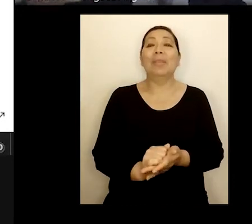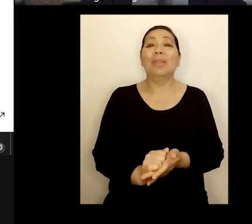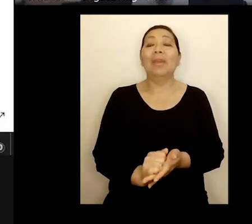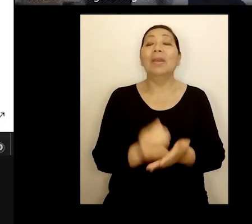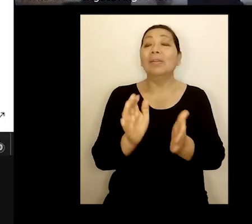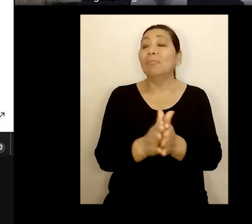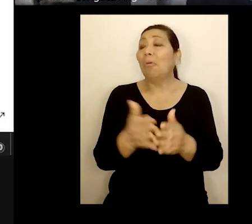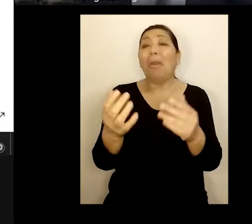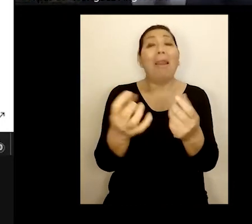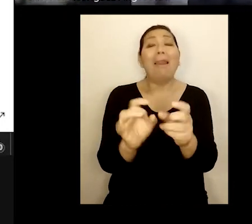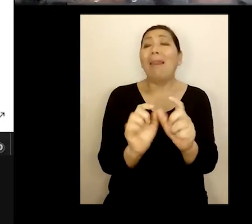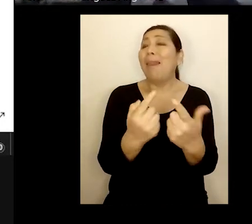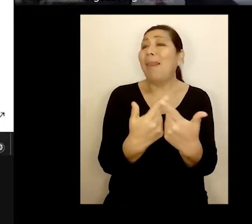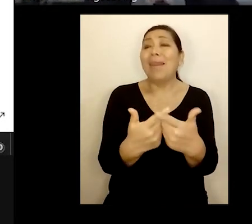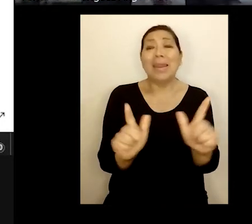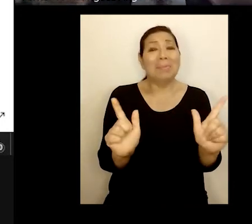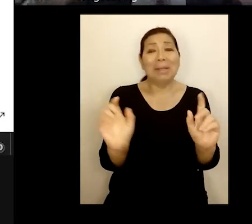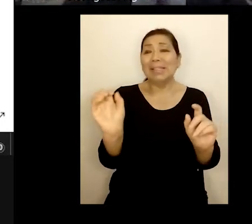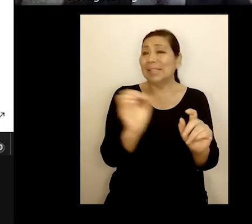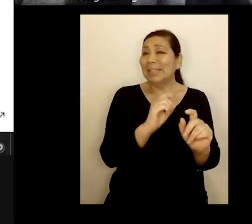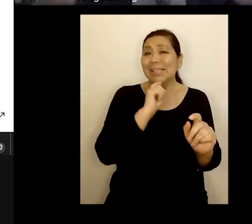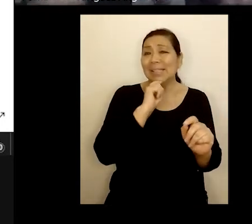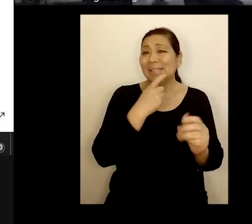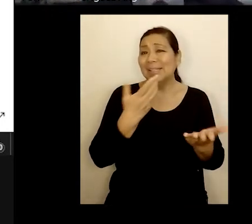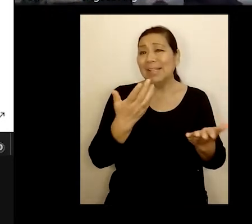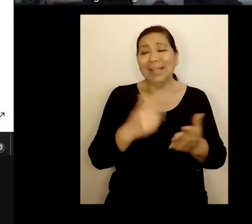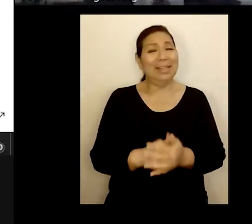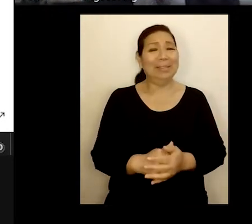a su libre albedrío,